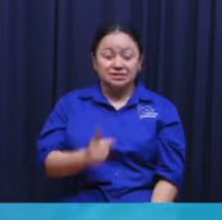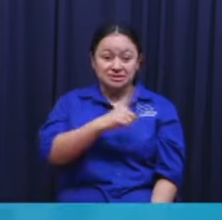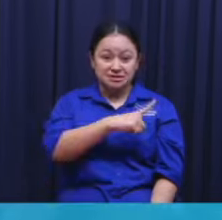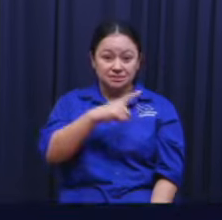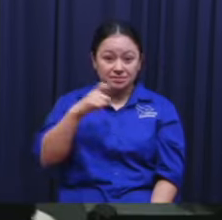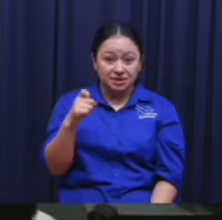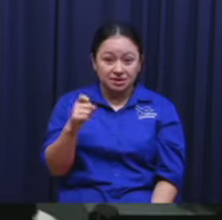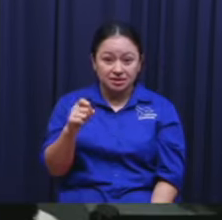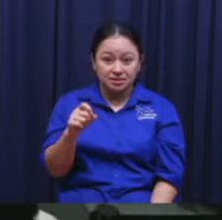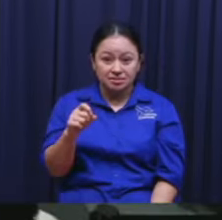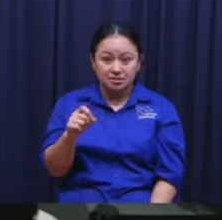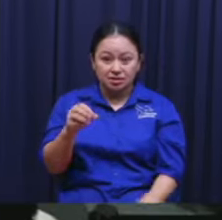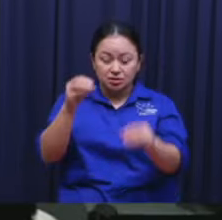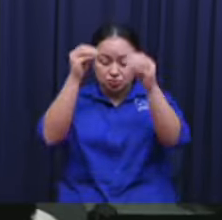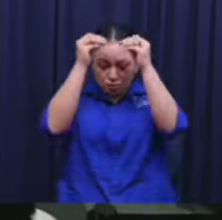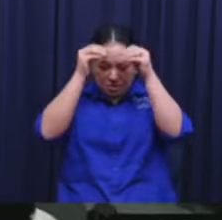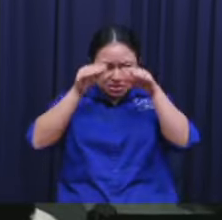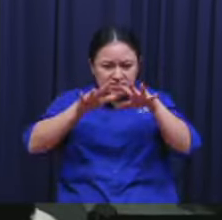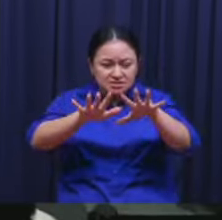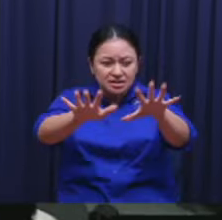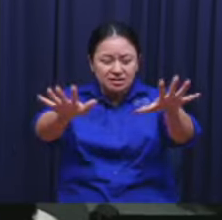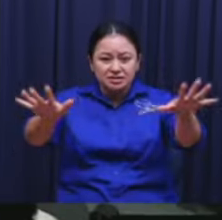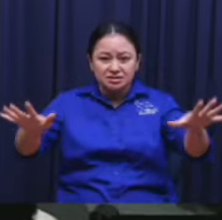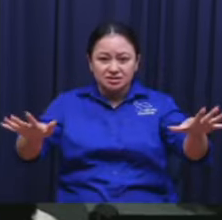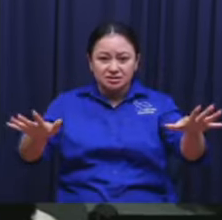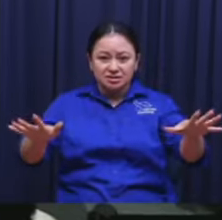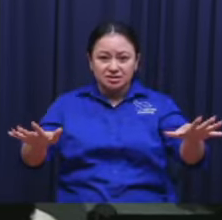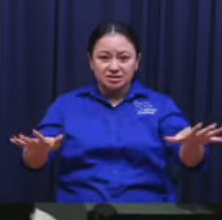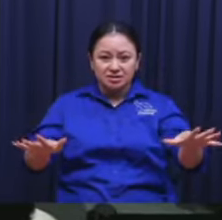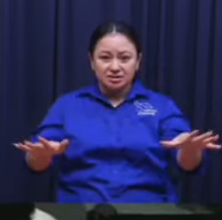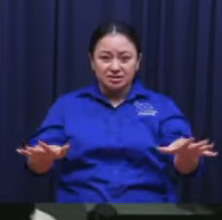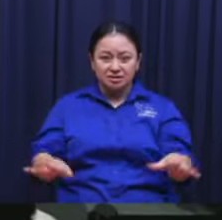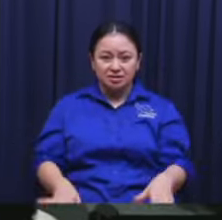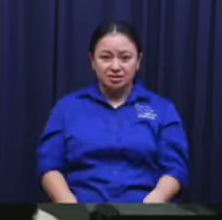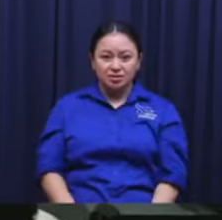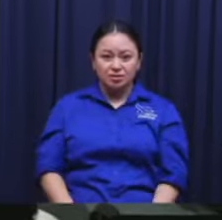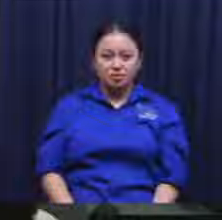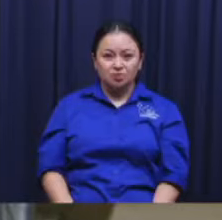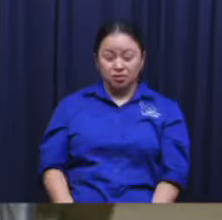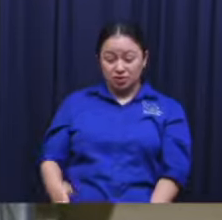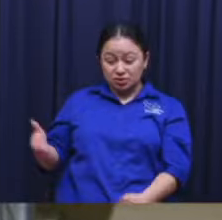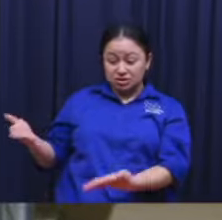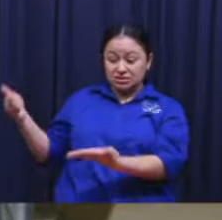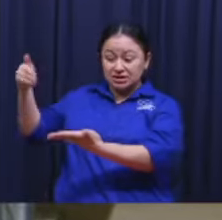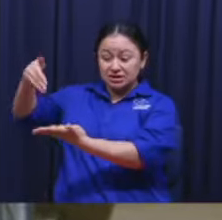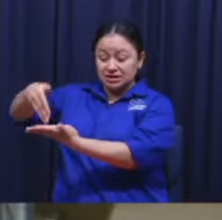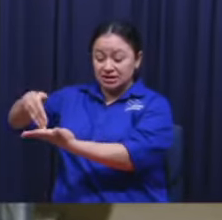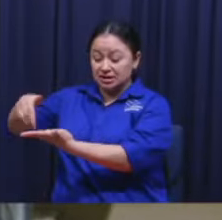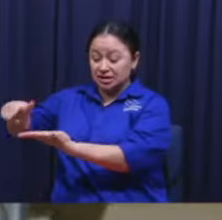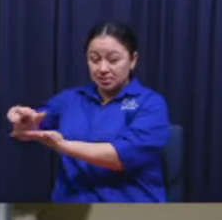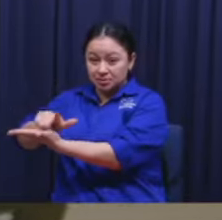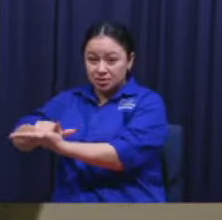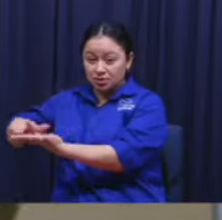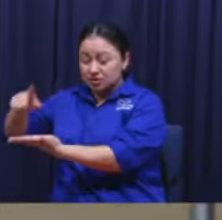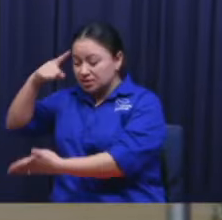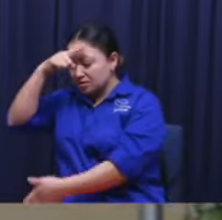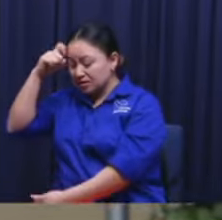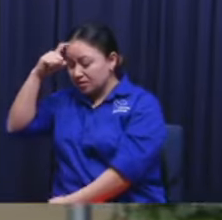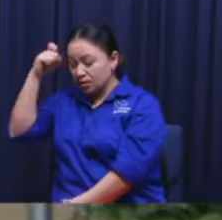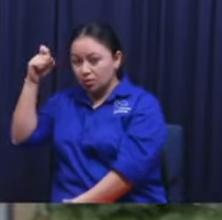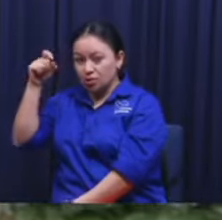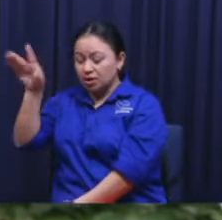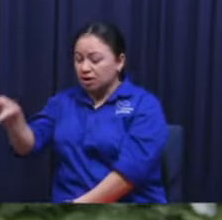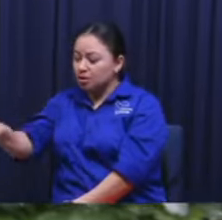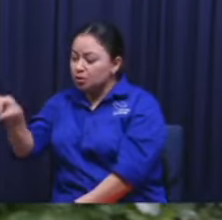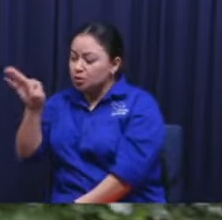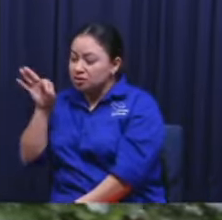entonces, cuando regresé, encontré un folder verde que no hacía ratos que no, que, es